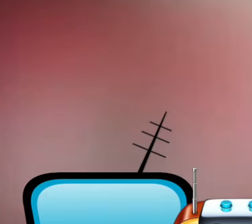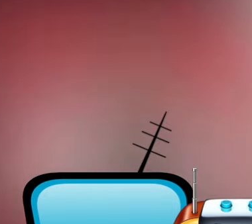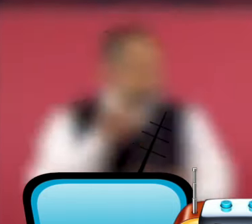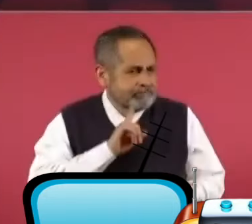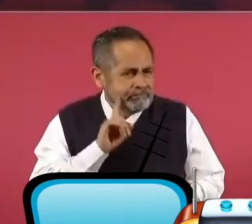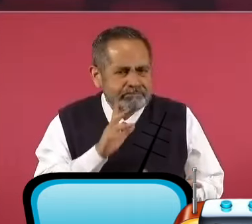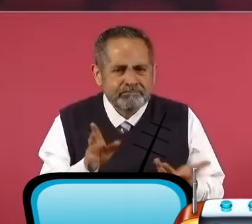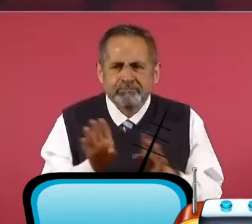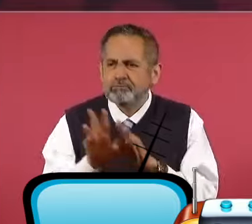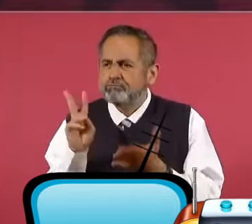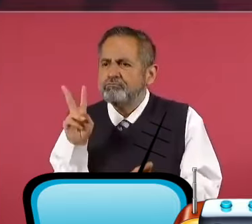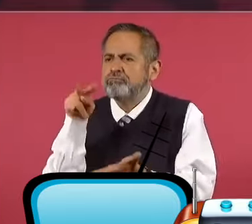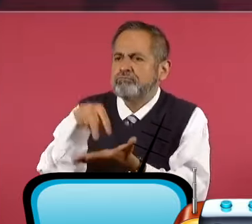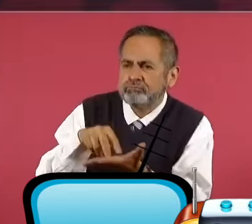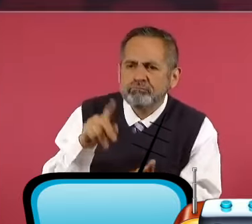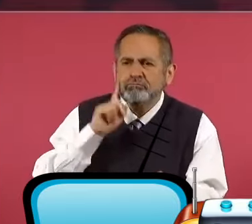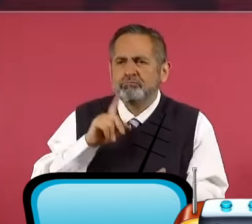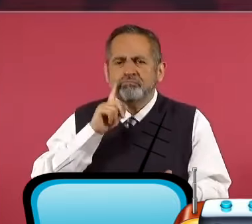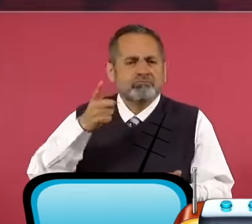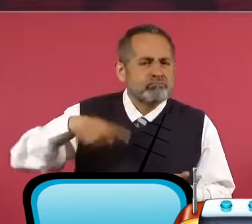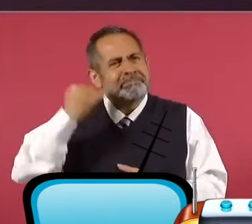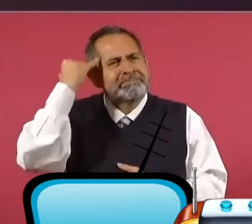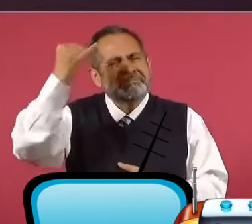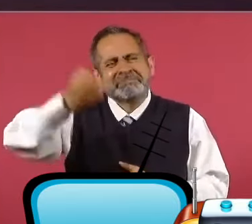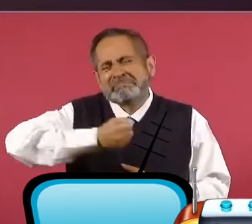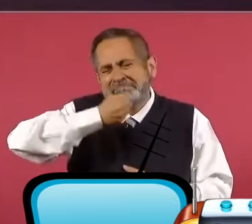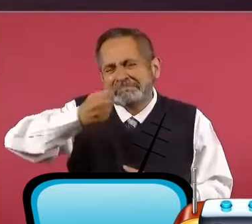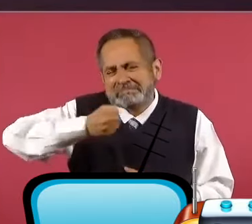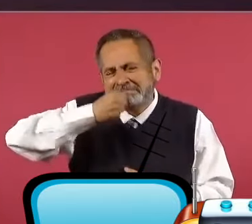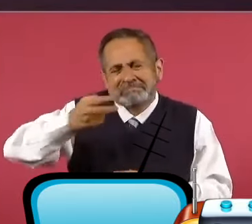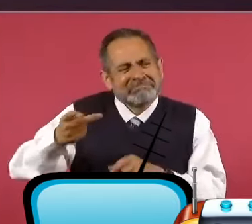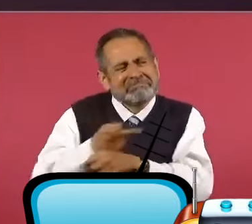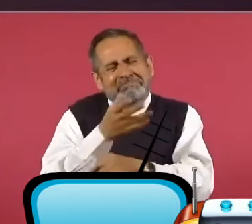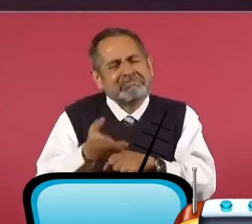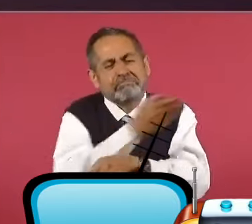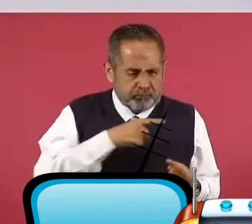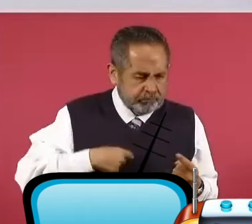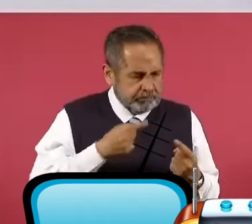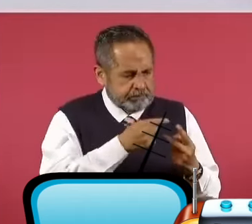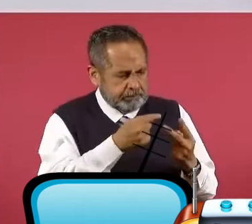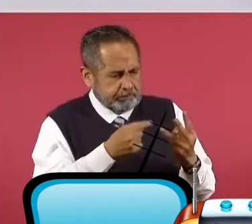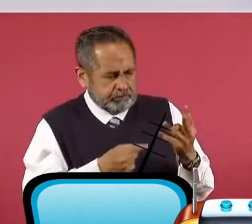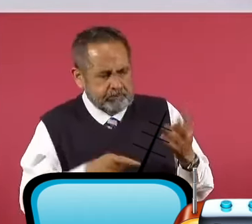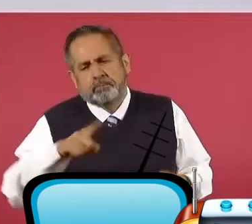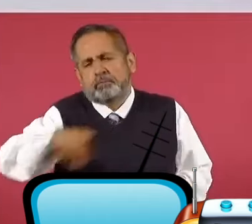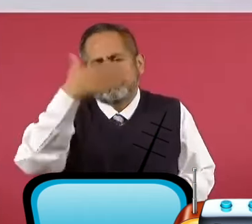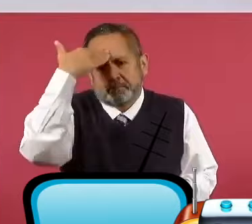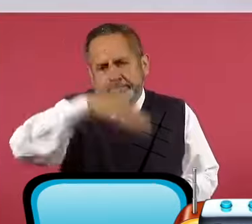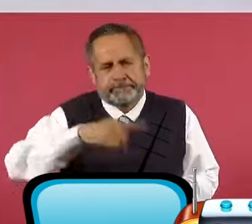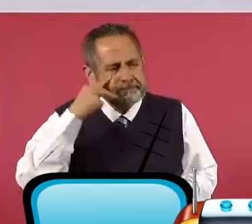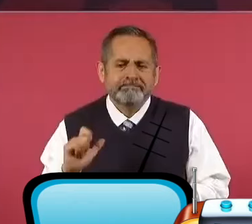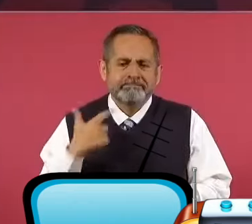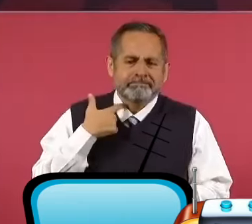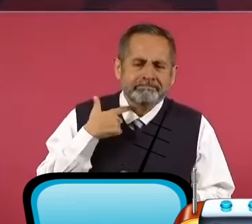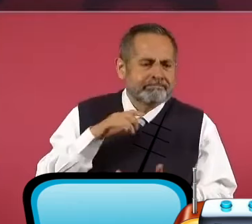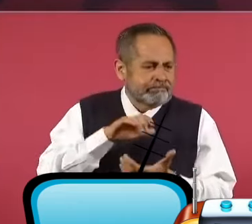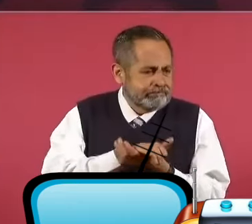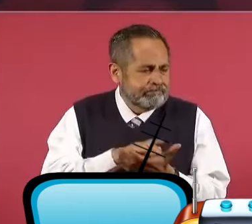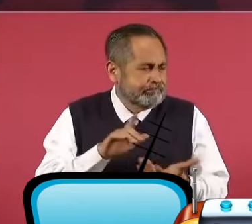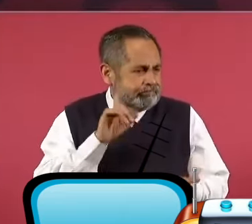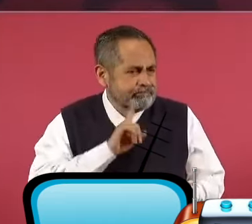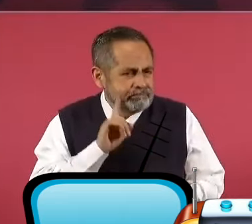se mostraron bastante acongojadas porque la primera dama, que nunca quiso serlo,